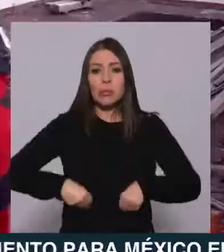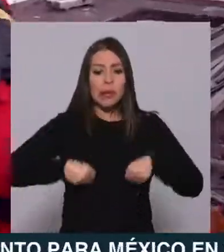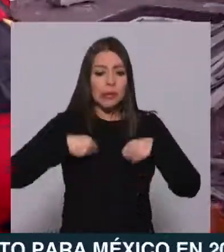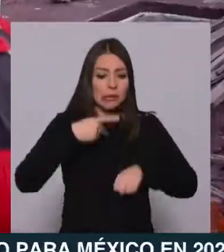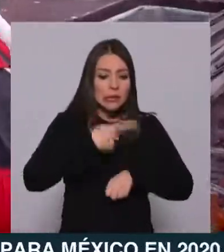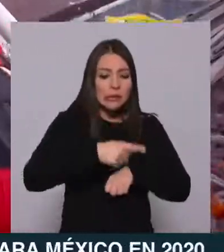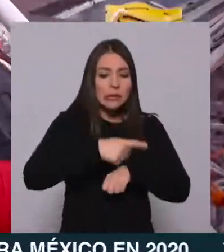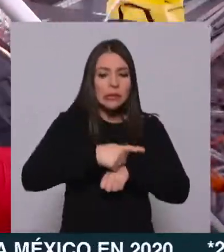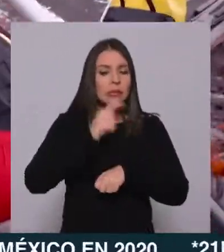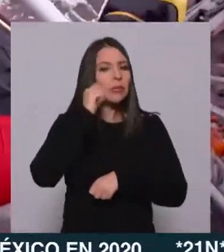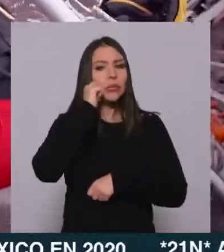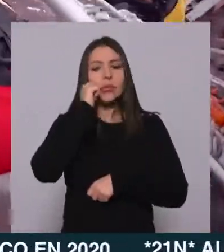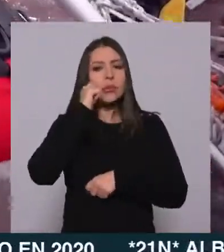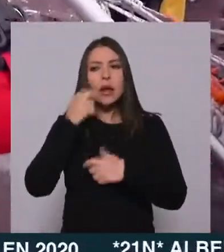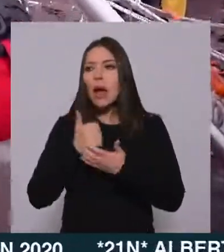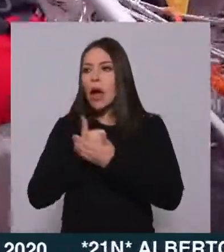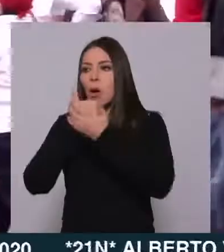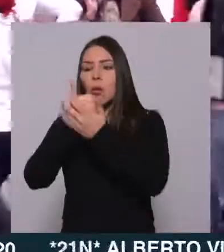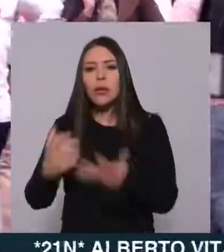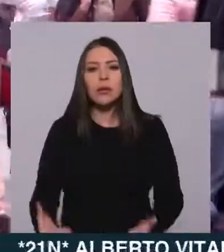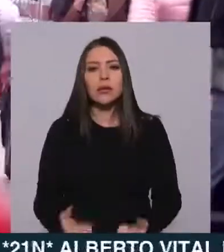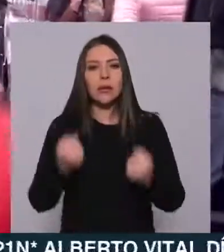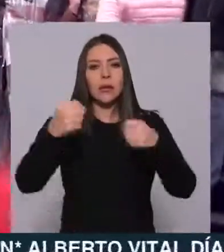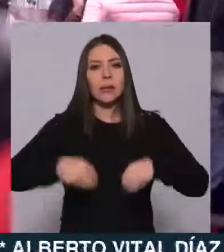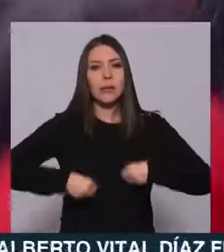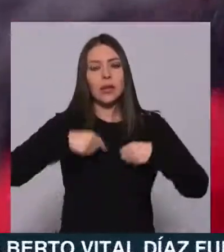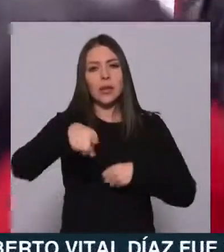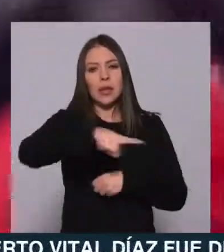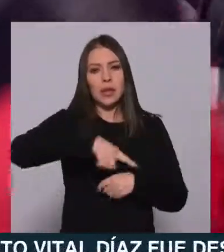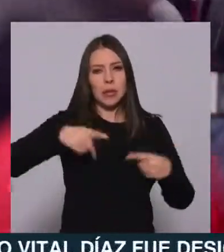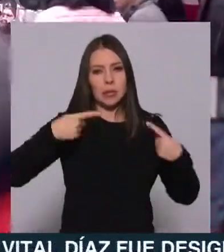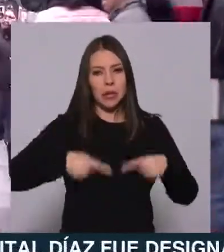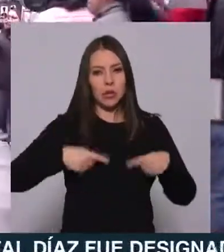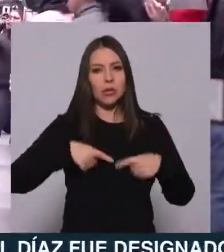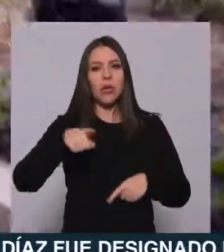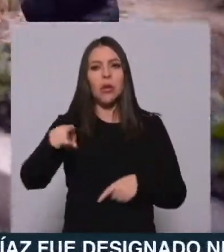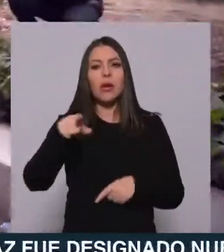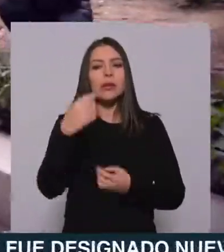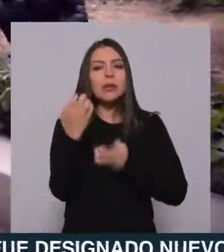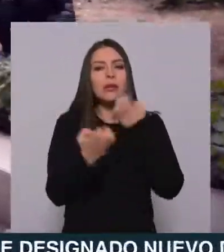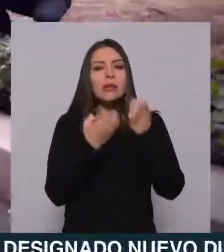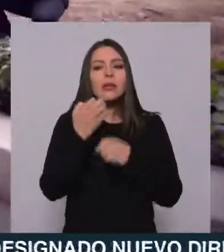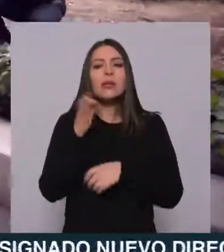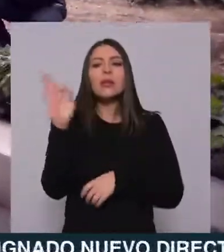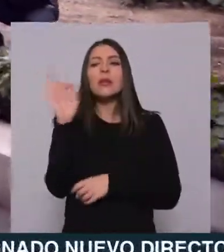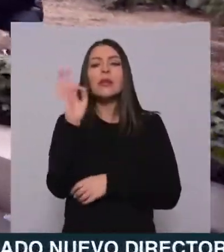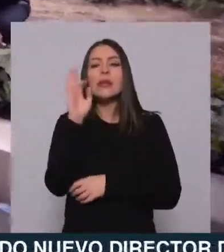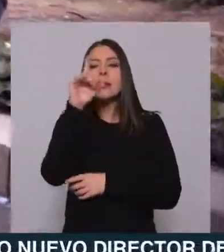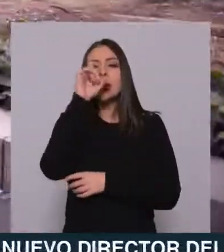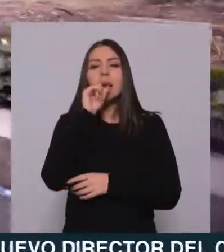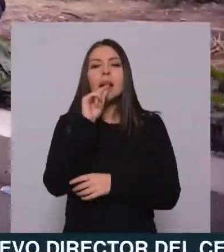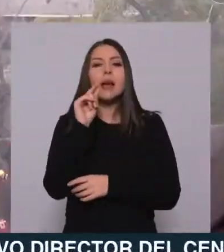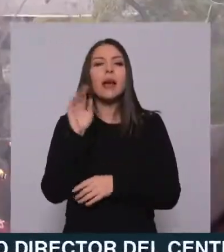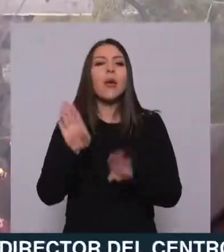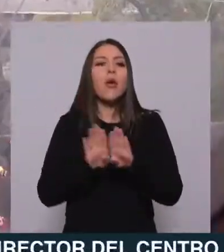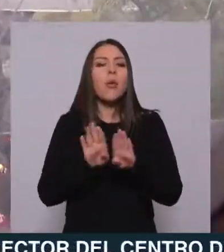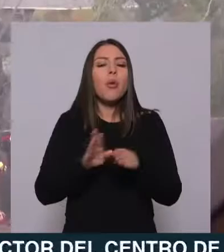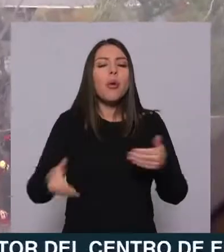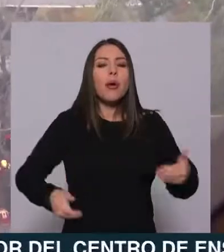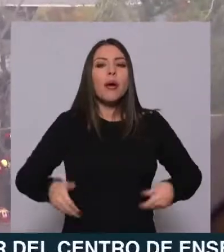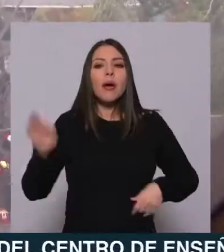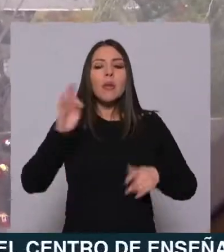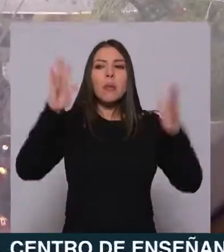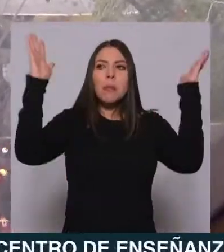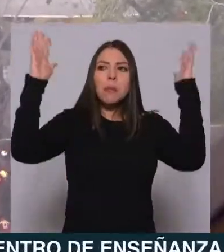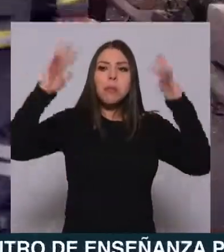que supuestamente presentó un derrumbe parcial, por lo que se tuvo que evacuar a los habitantes. En este simulacro participaron en